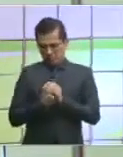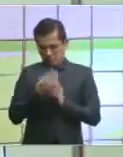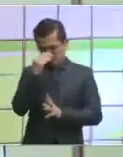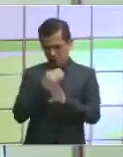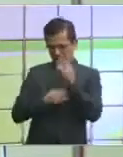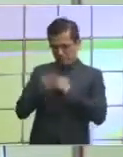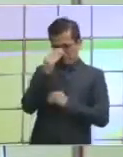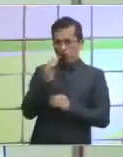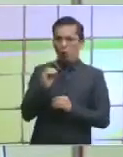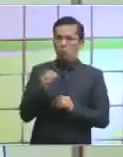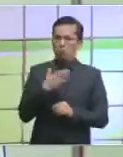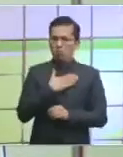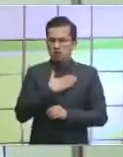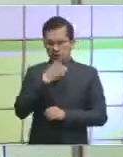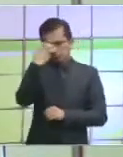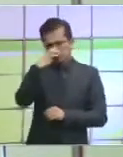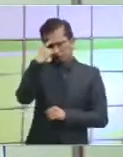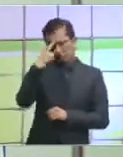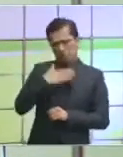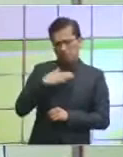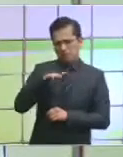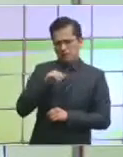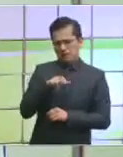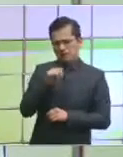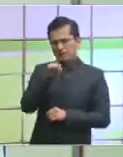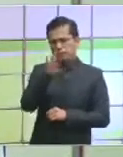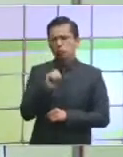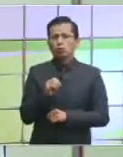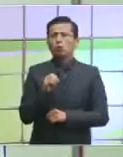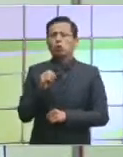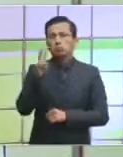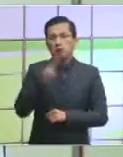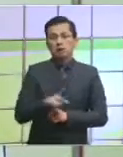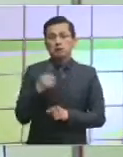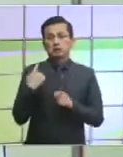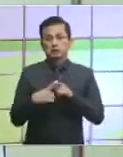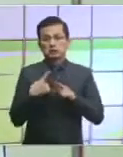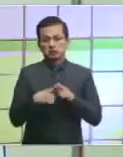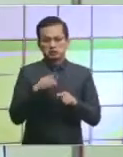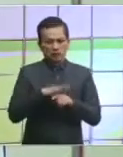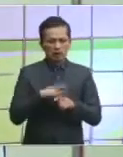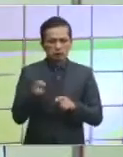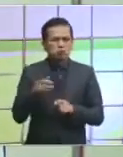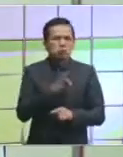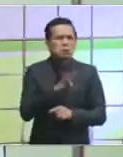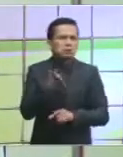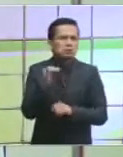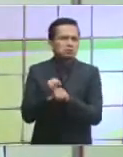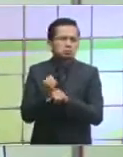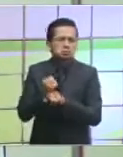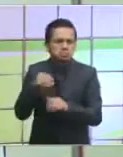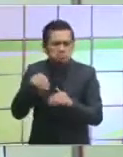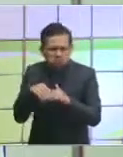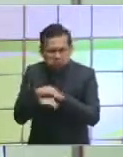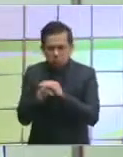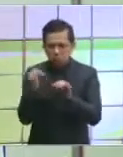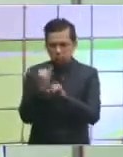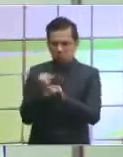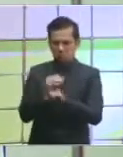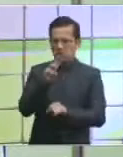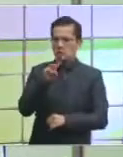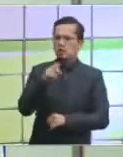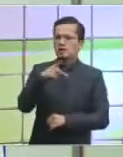experiencia del ministro que a lo mejor el más interesado se echó un clavado en wikipedia pero el que no como le